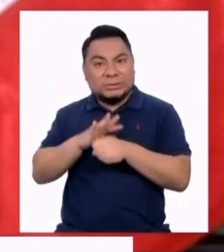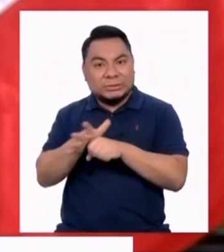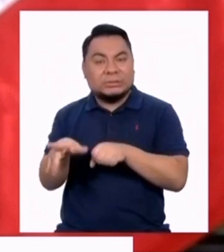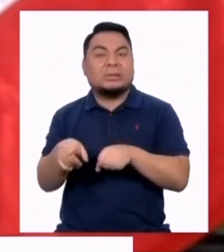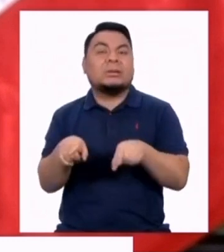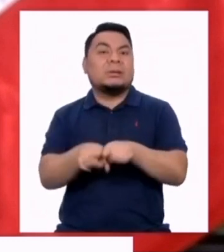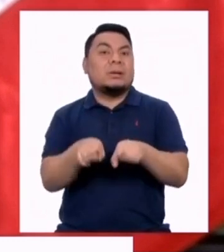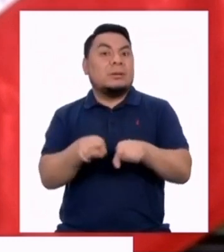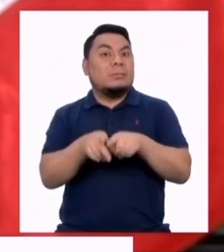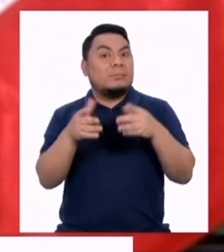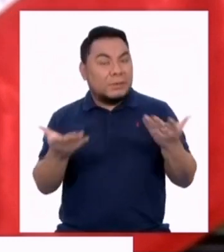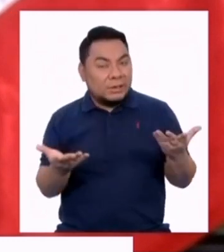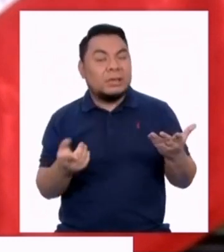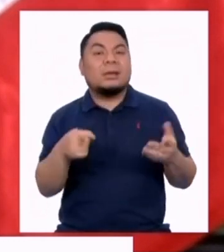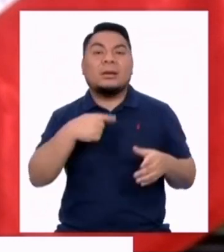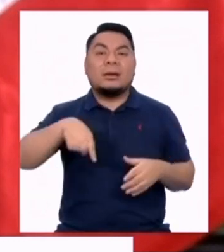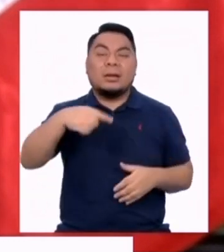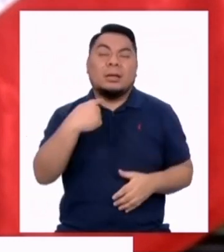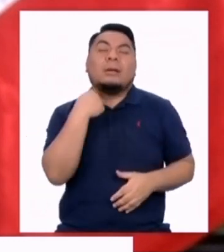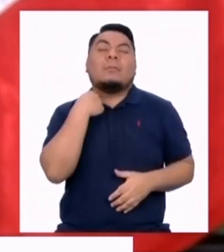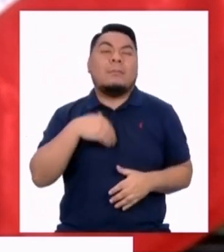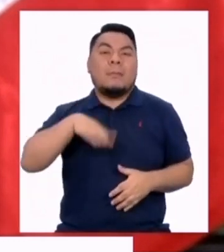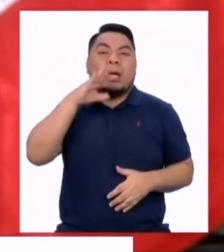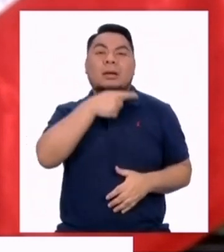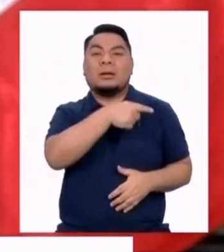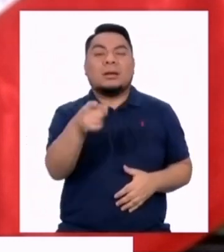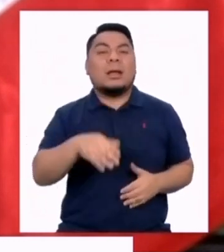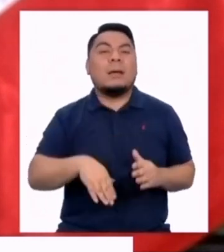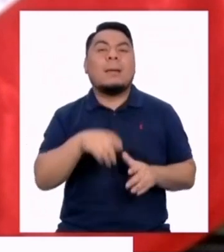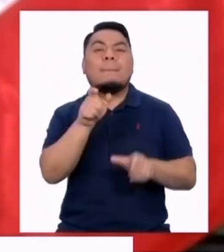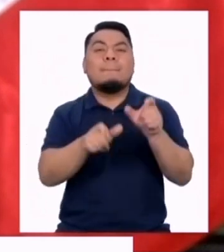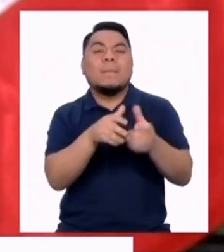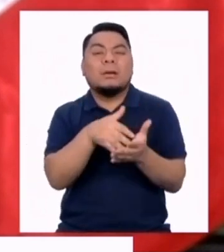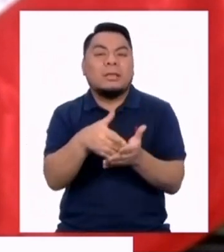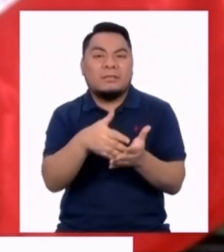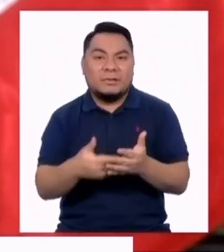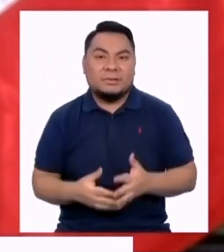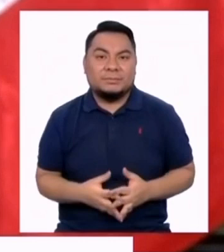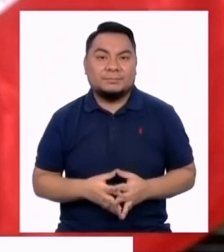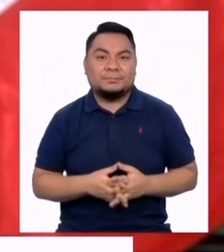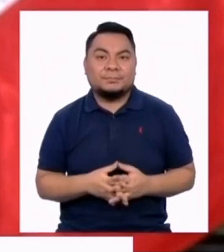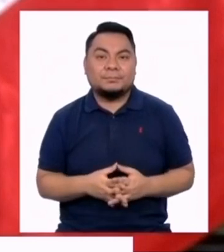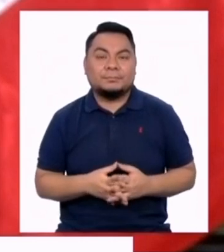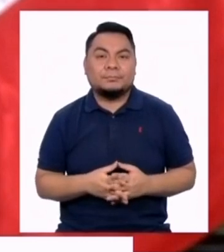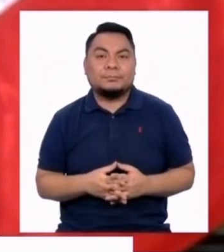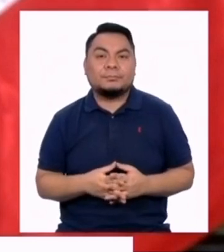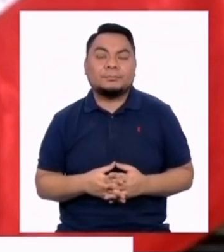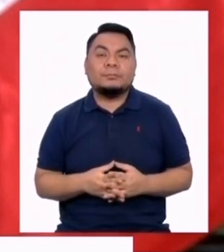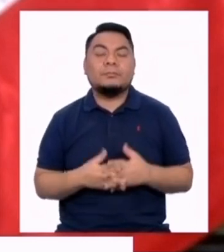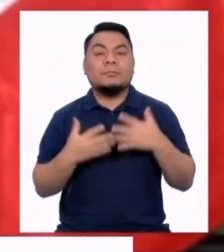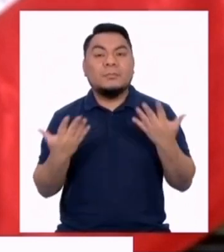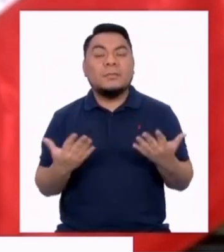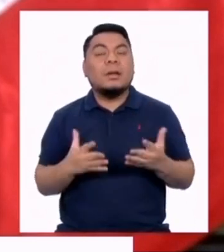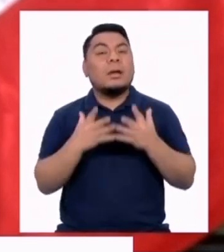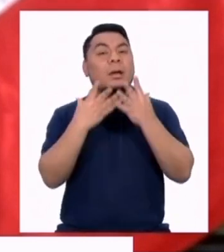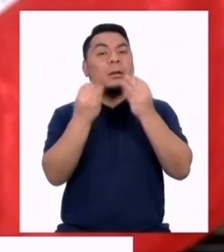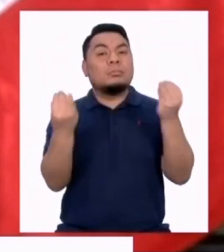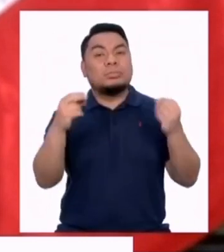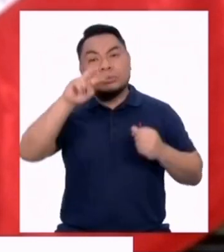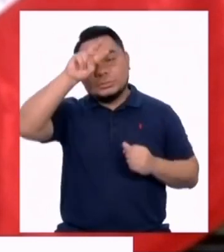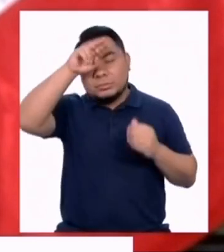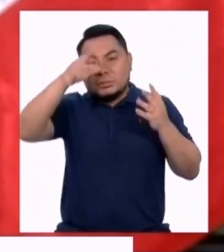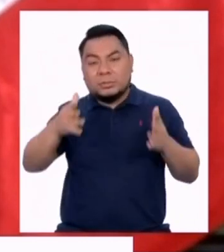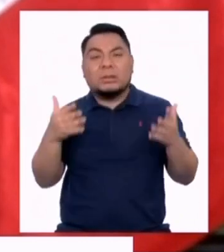vulnerables muchos compatriotas han fallecido víctimas de la enfermedad